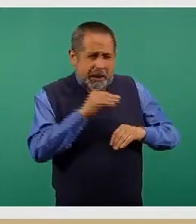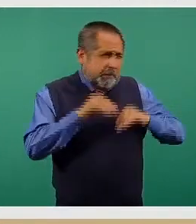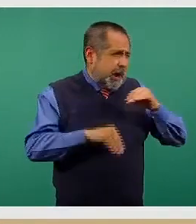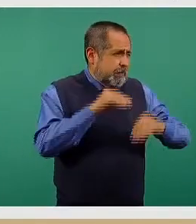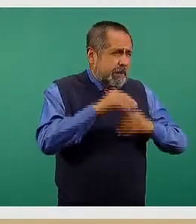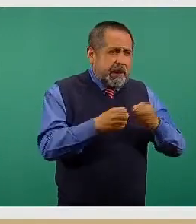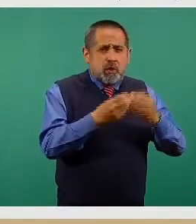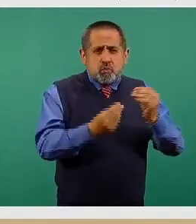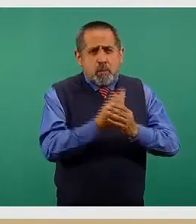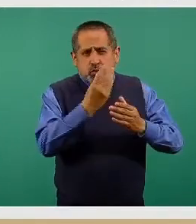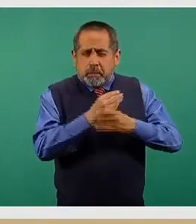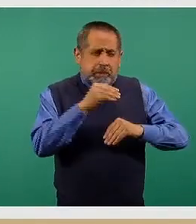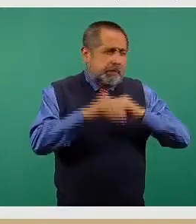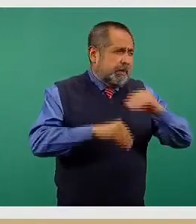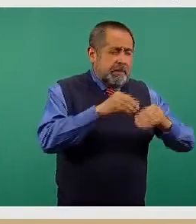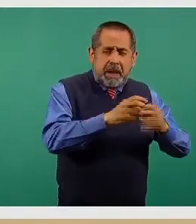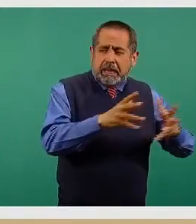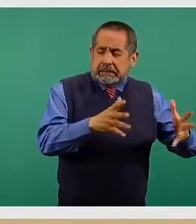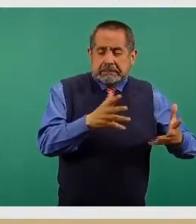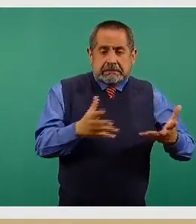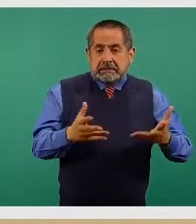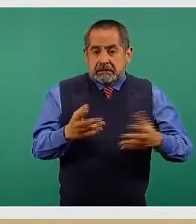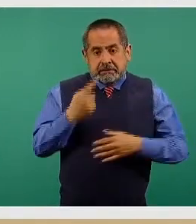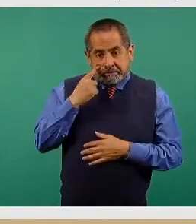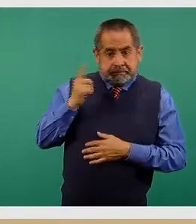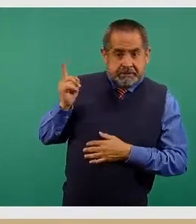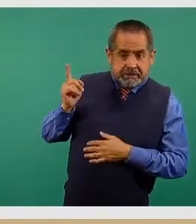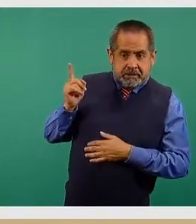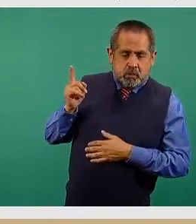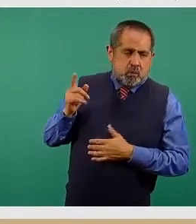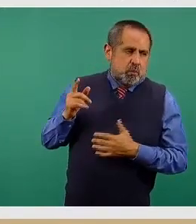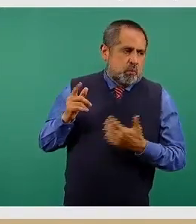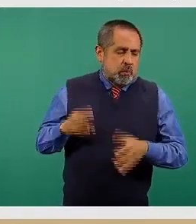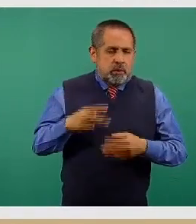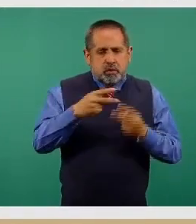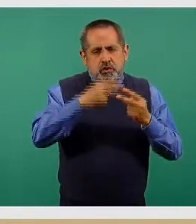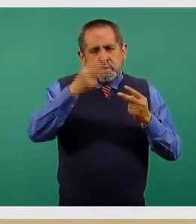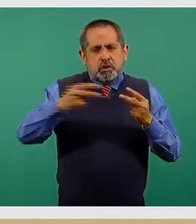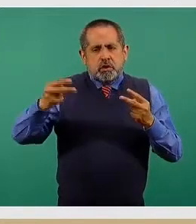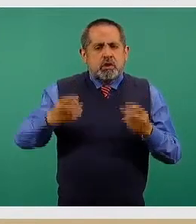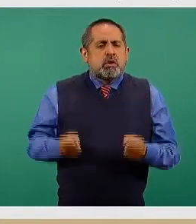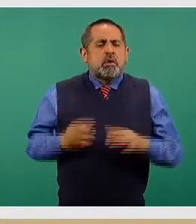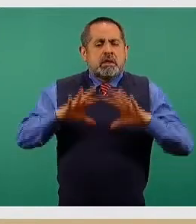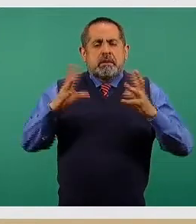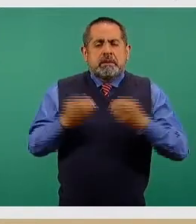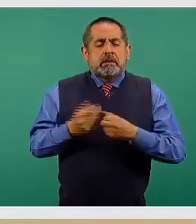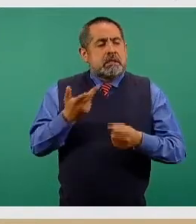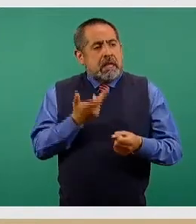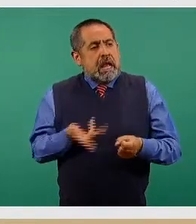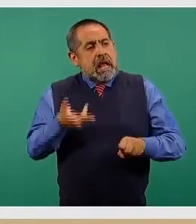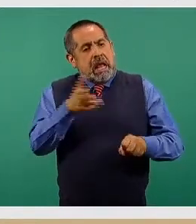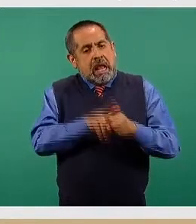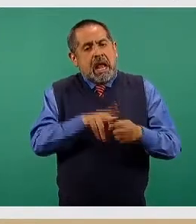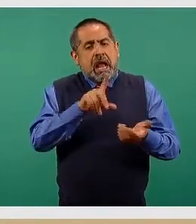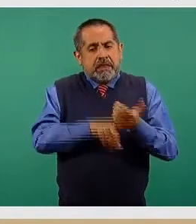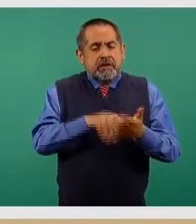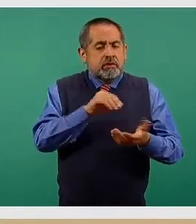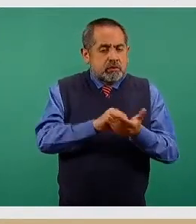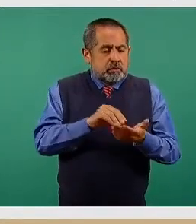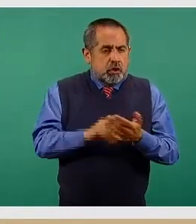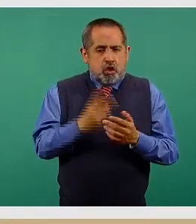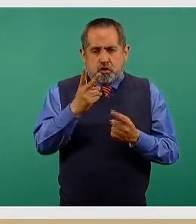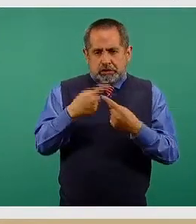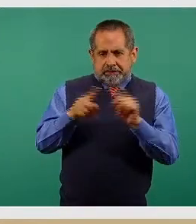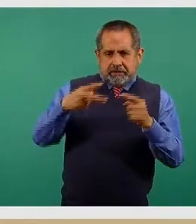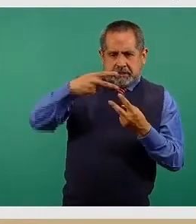cómo podemos observar en esta gráfica el total de personas hospitalizadas, y está dividido en